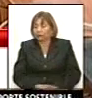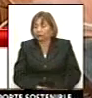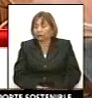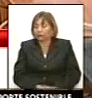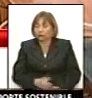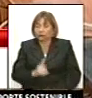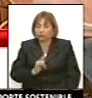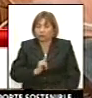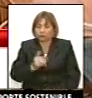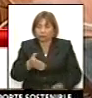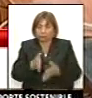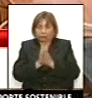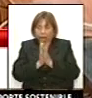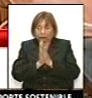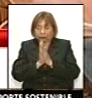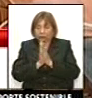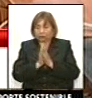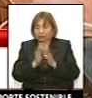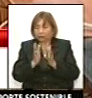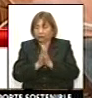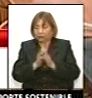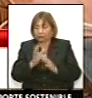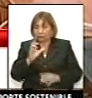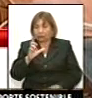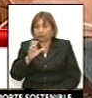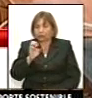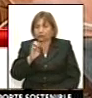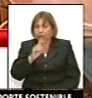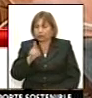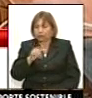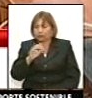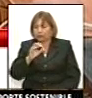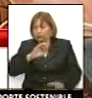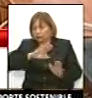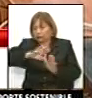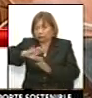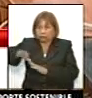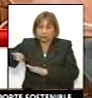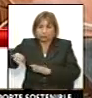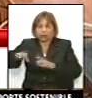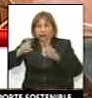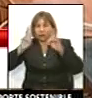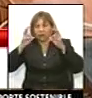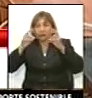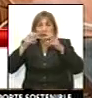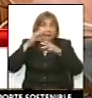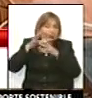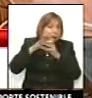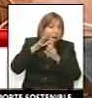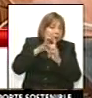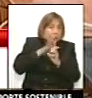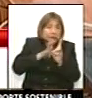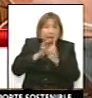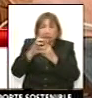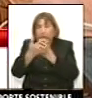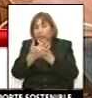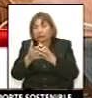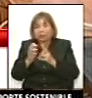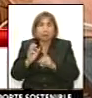yo sí quiero pedirle, exhortarle al congresista Lezcano que deje de lado pues las teorías conspirativas y que